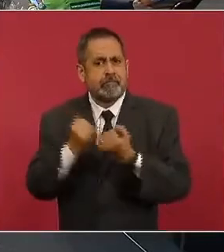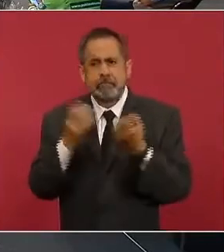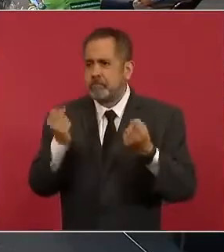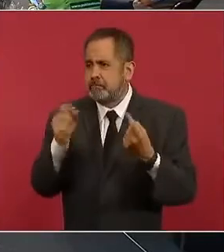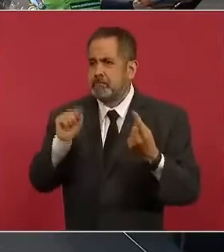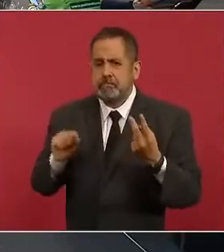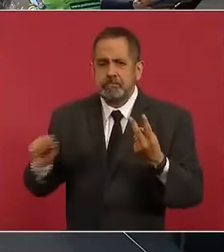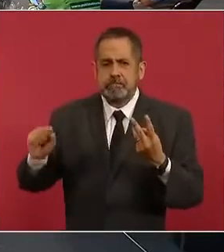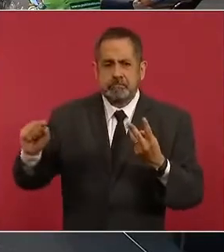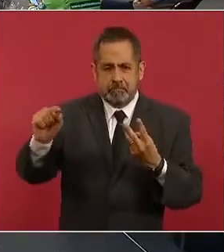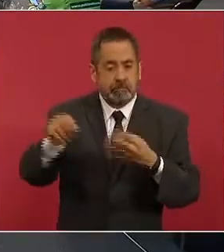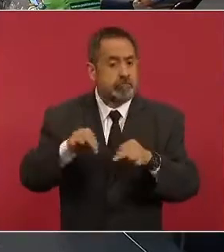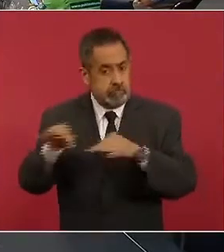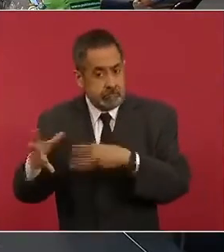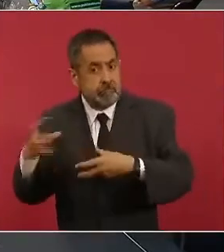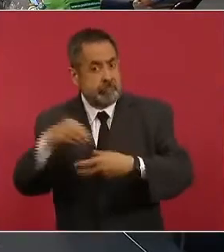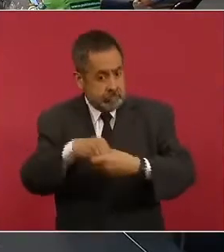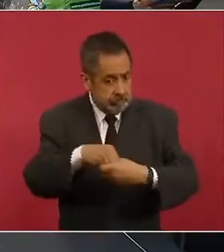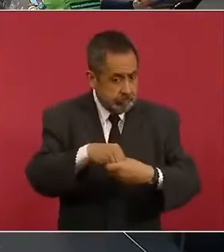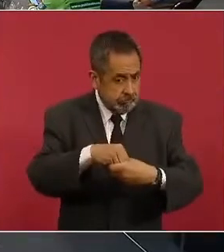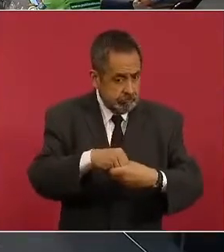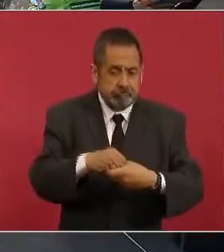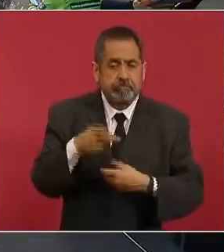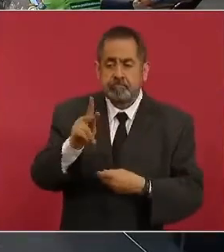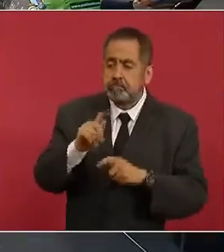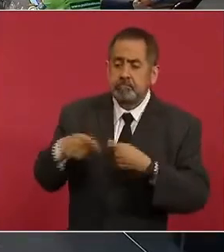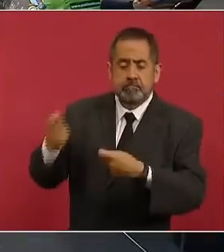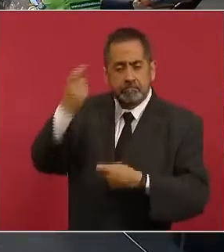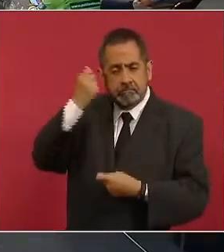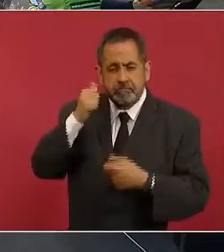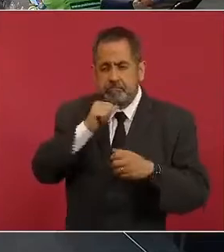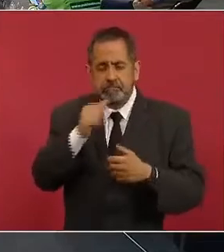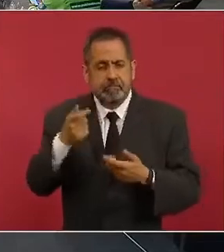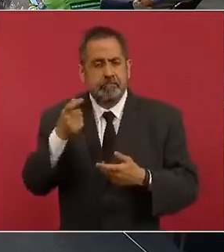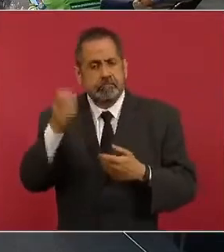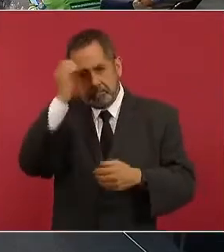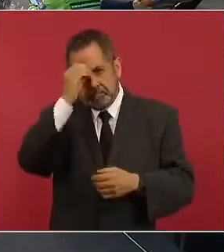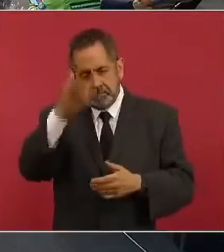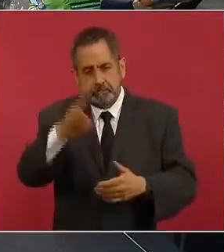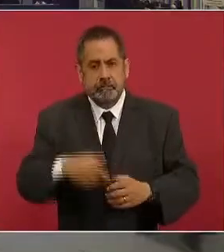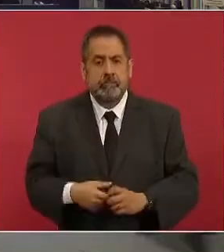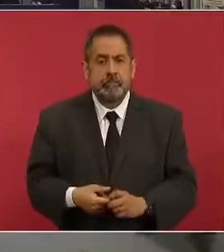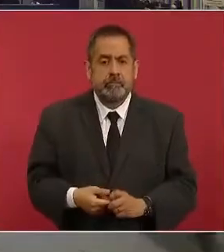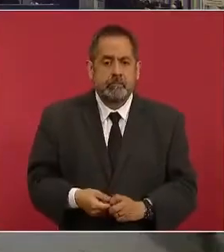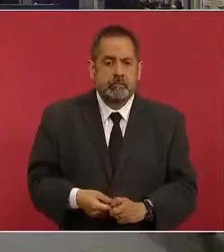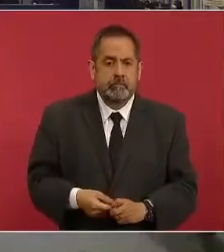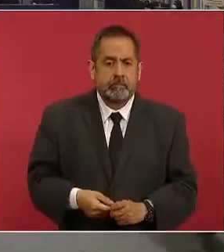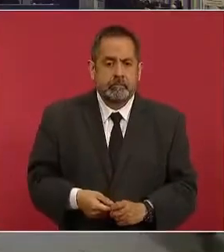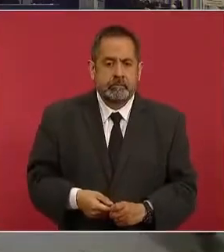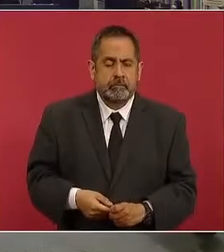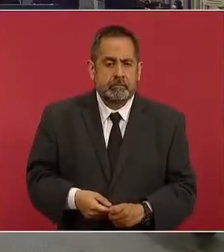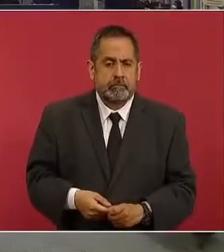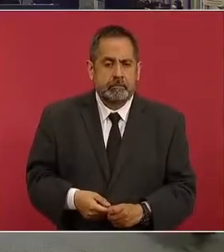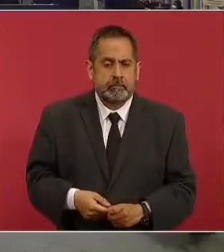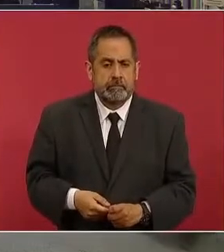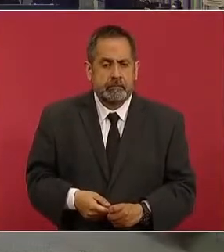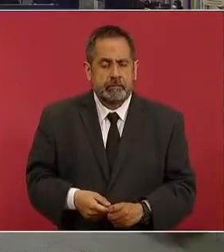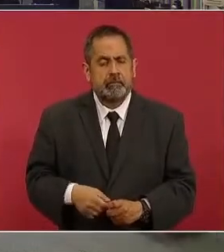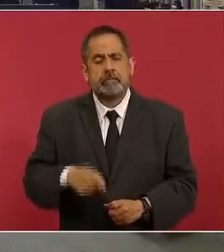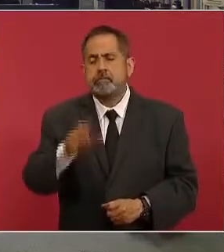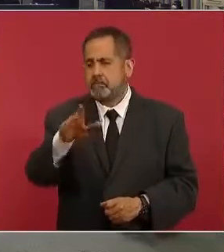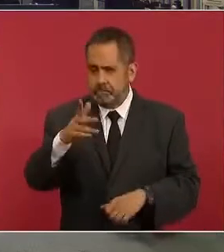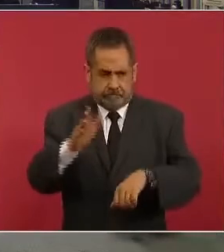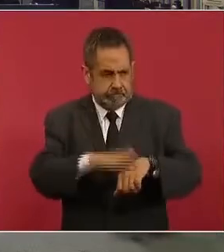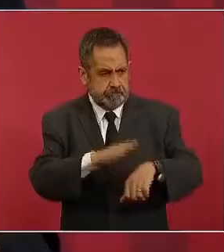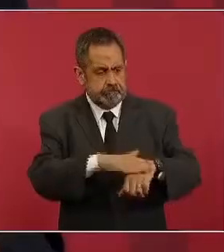médicos tradicionales que están trabajando en estas condiciones. Señor presidente, ¿qué opina? Pues vamos a que también nos